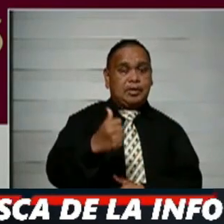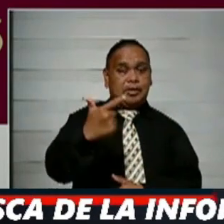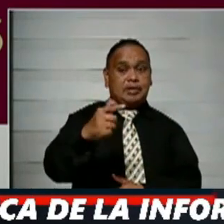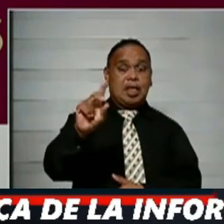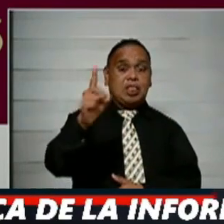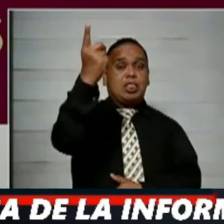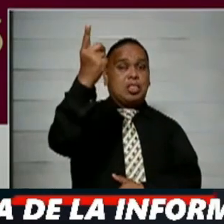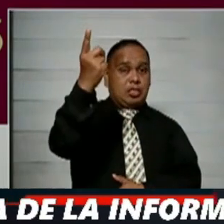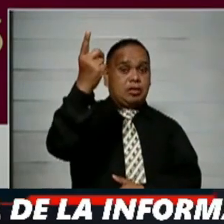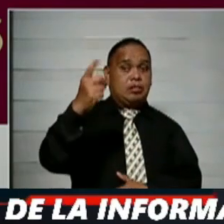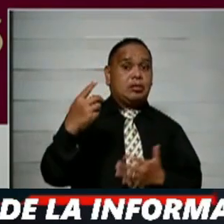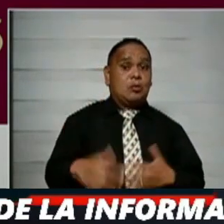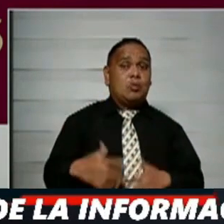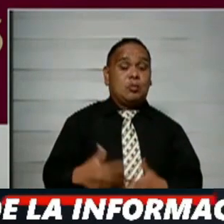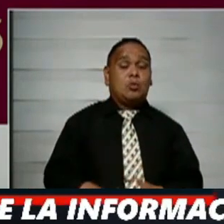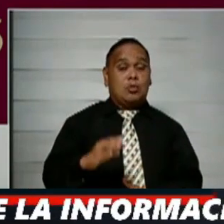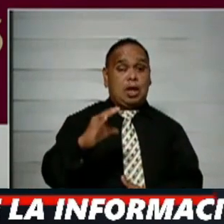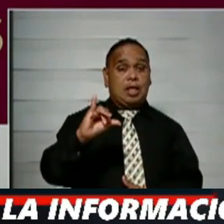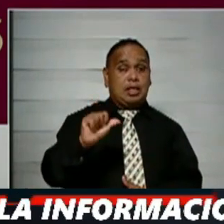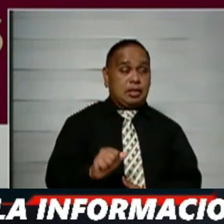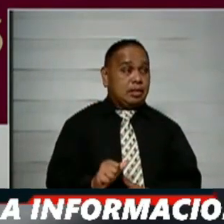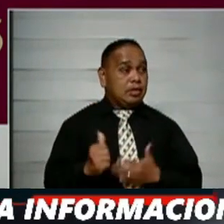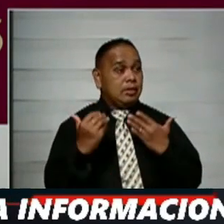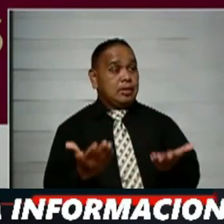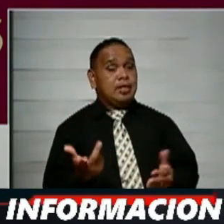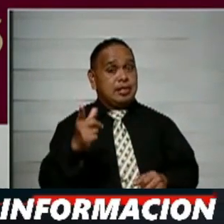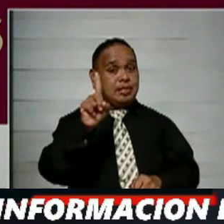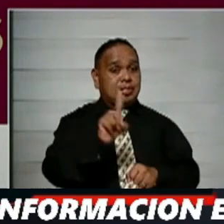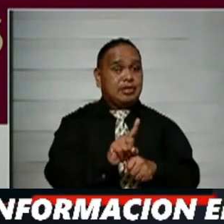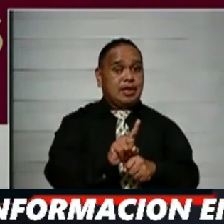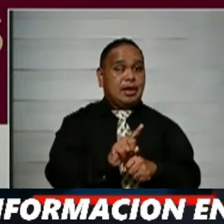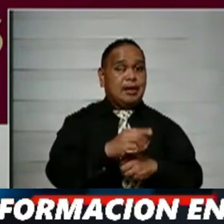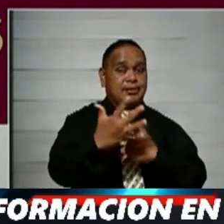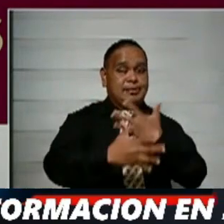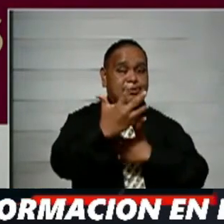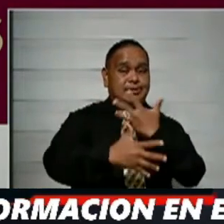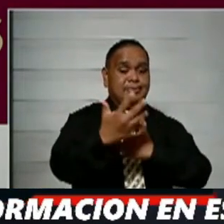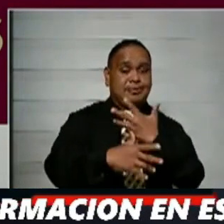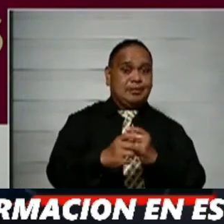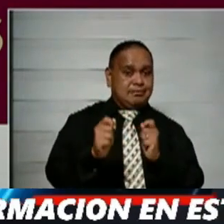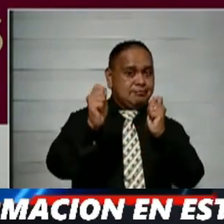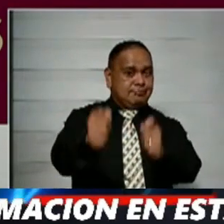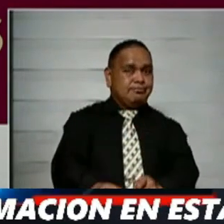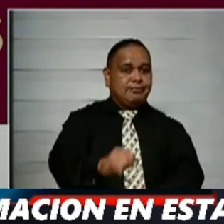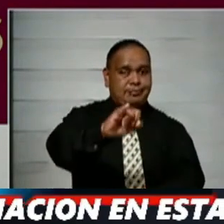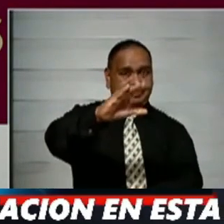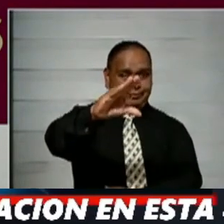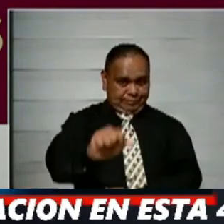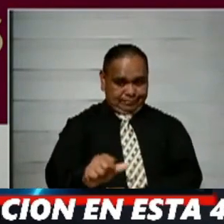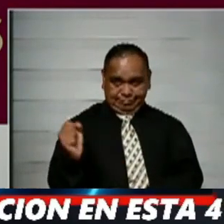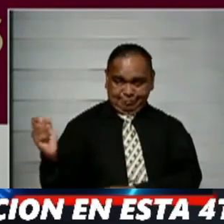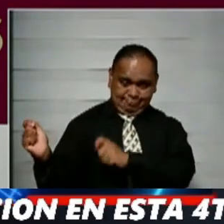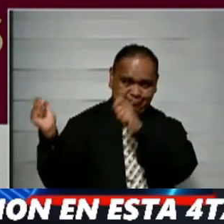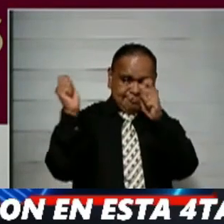158,767 dólares. Ay, es que generosa, ¿eh? Ah, pero, y en día de quincena, ¿eh? El 15 de agosto. Era día de quincena, claro,